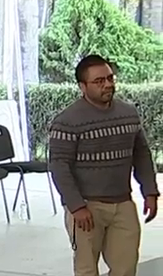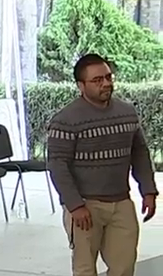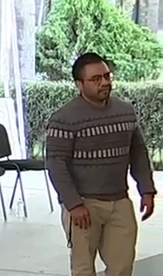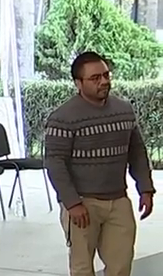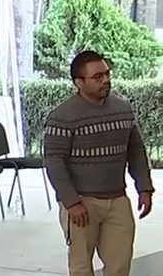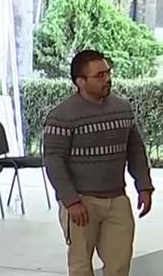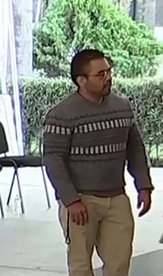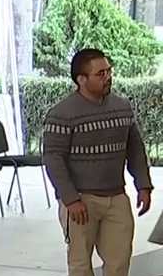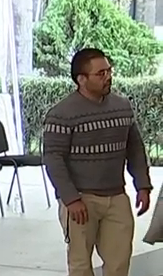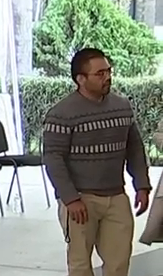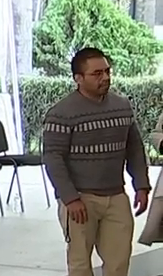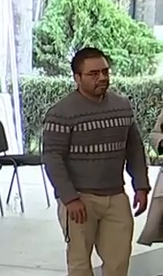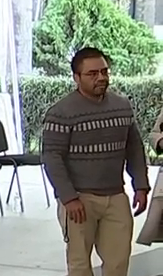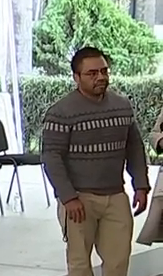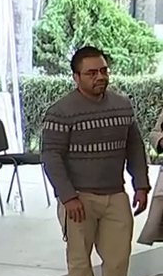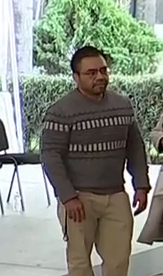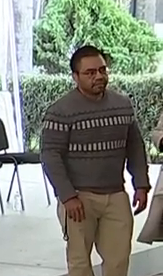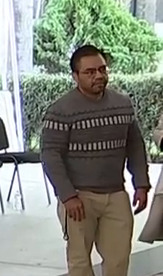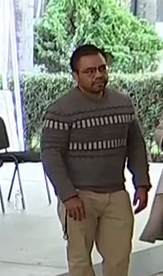compromiso